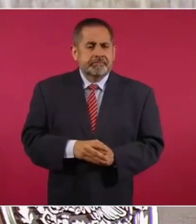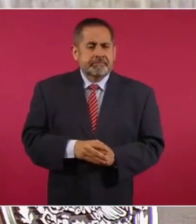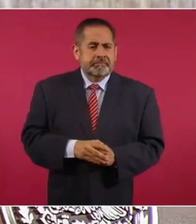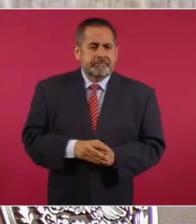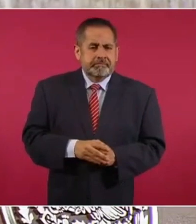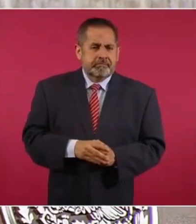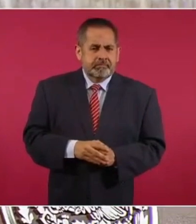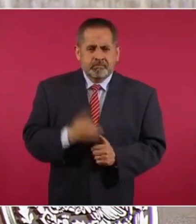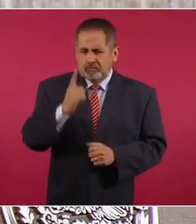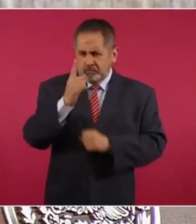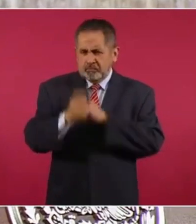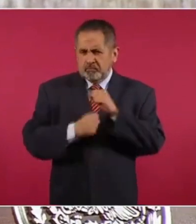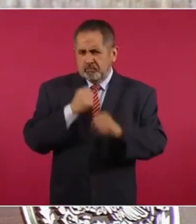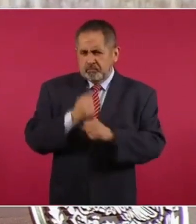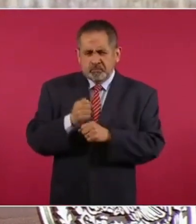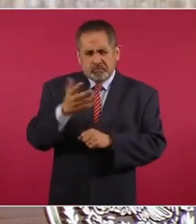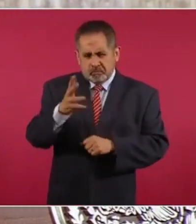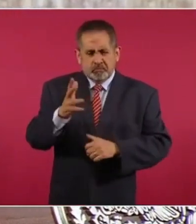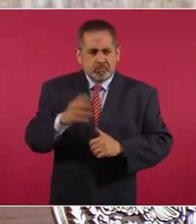un año